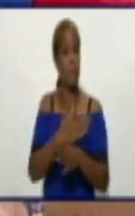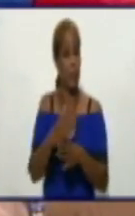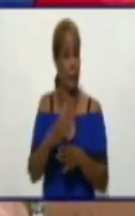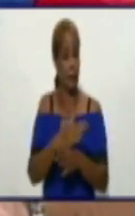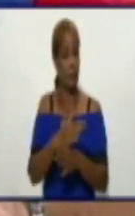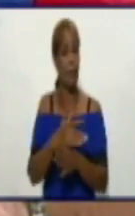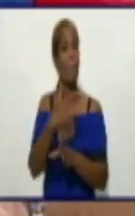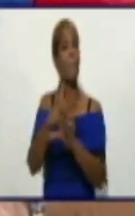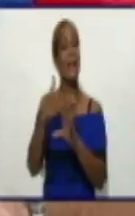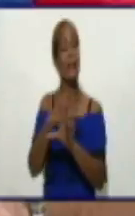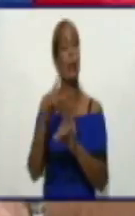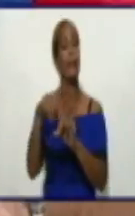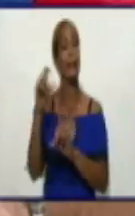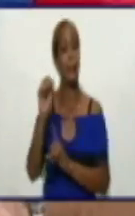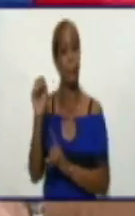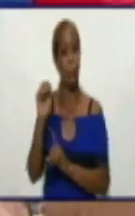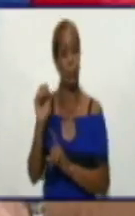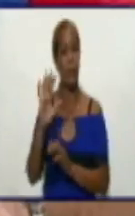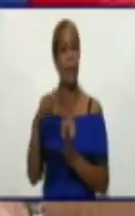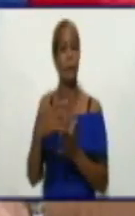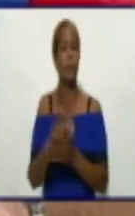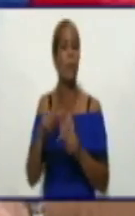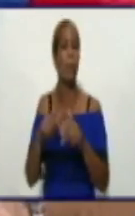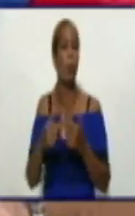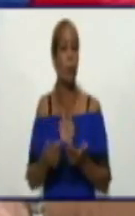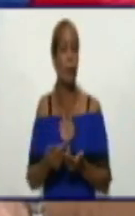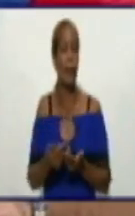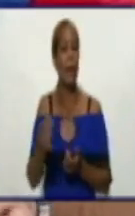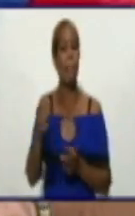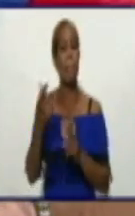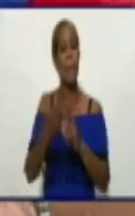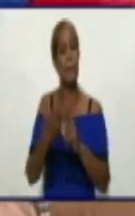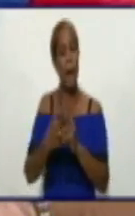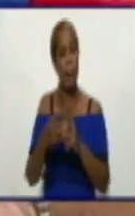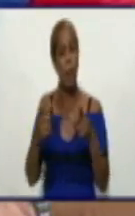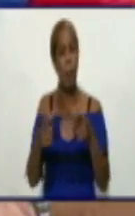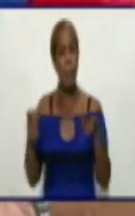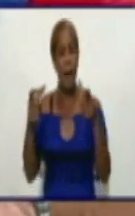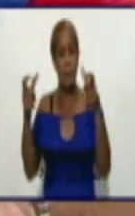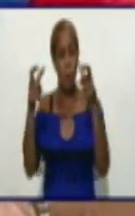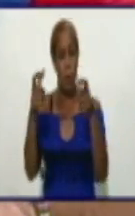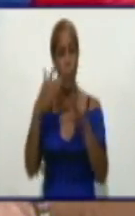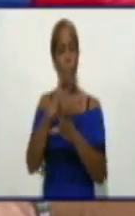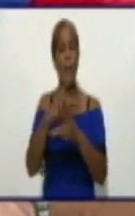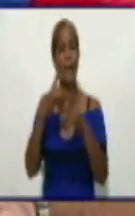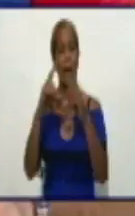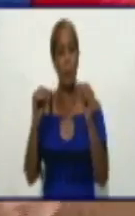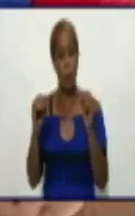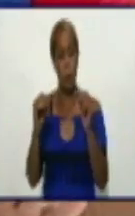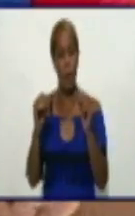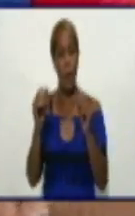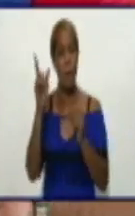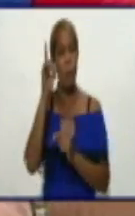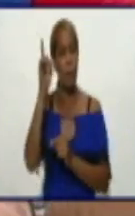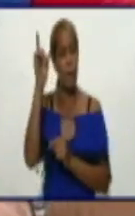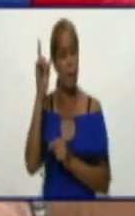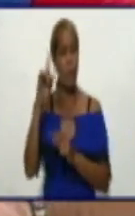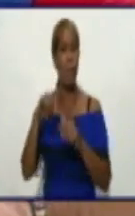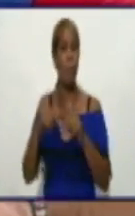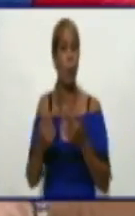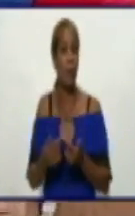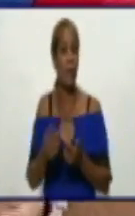me alegro de tu pregunta, ¿no? Porque hay municipios, por ejemplo, Bayamo, Bartolomé Mazó, Media Luna y Boy Arriba, que no se levantó ninguno de estos medios de